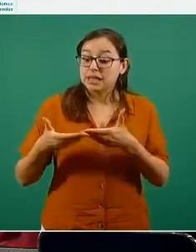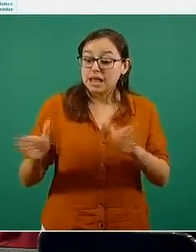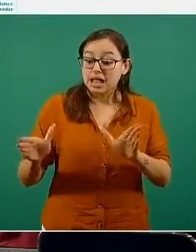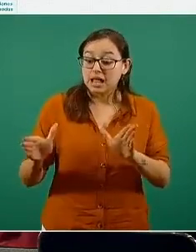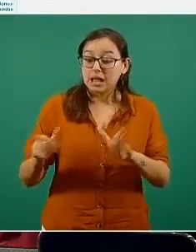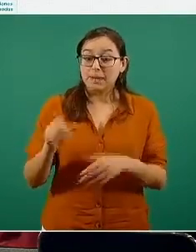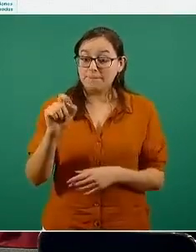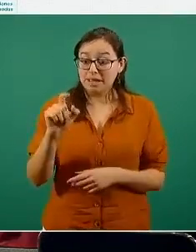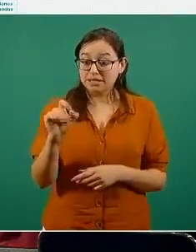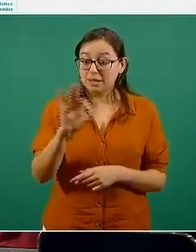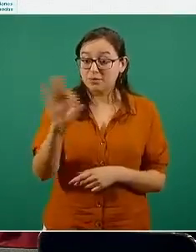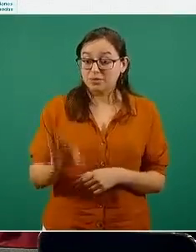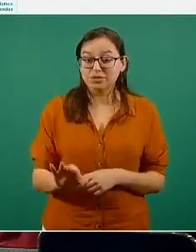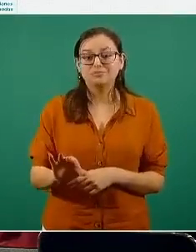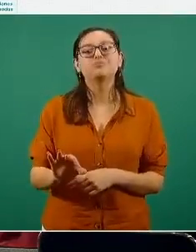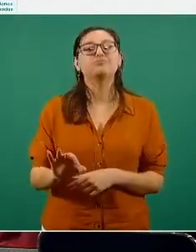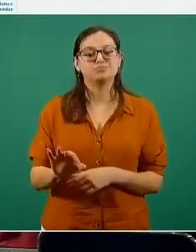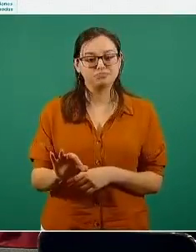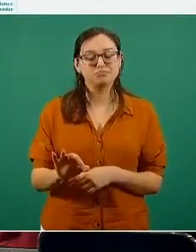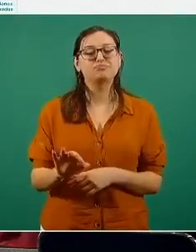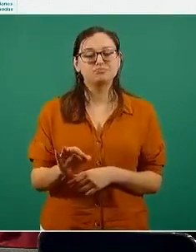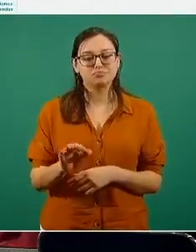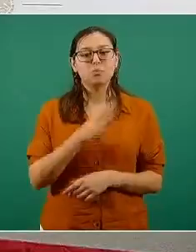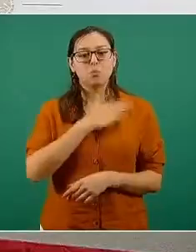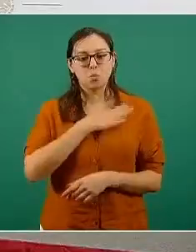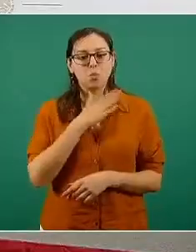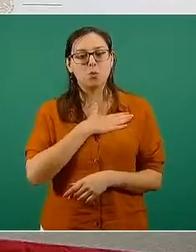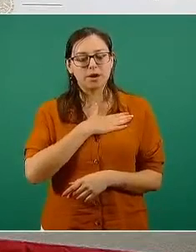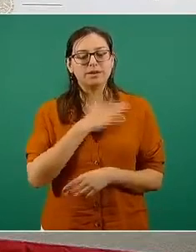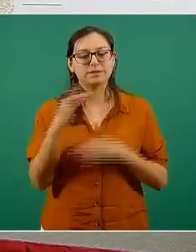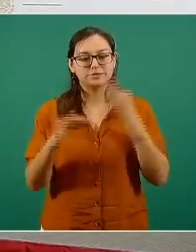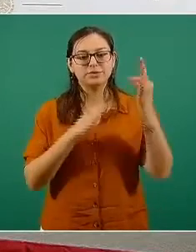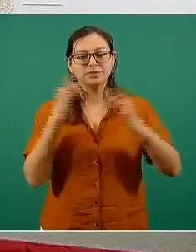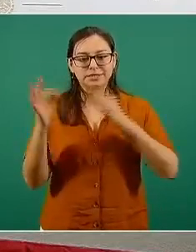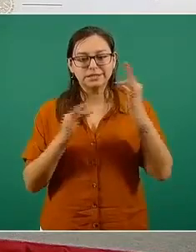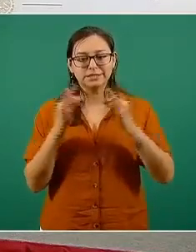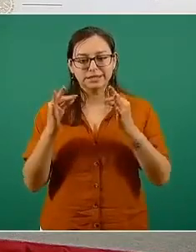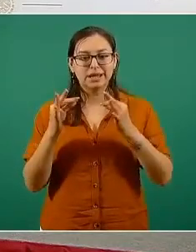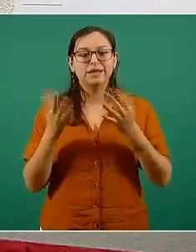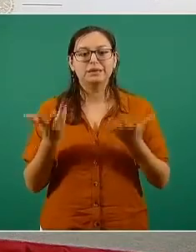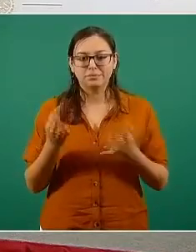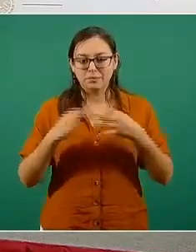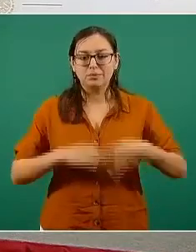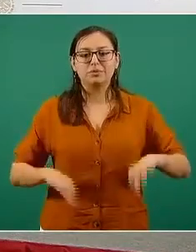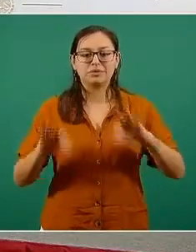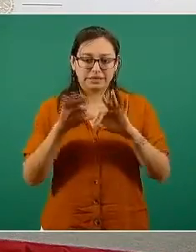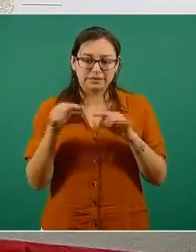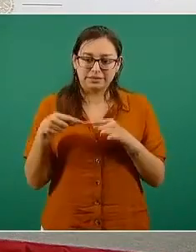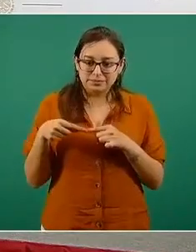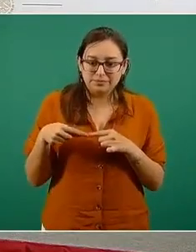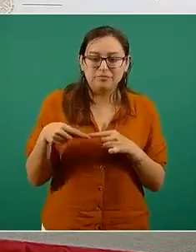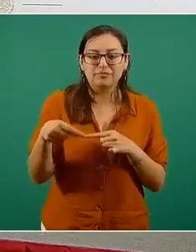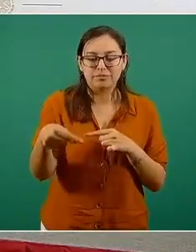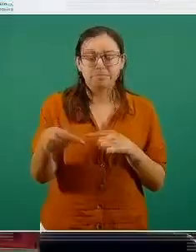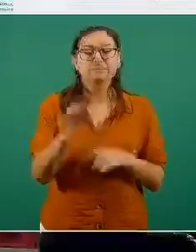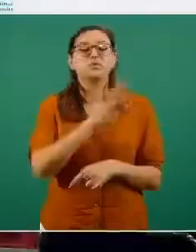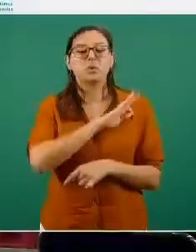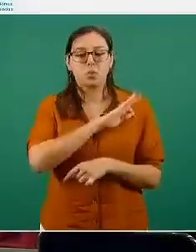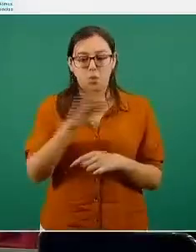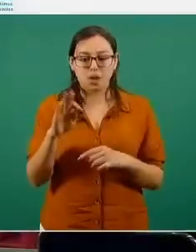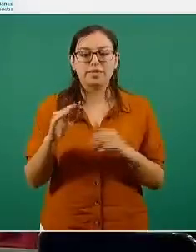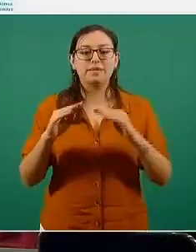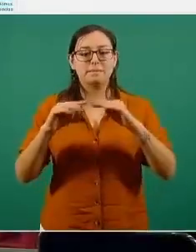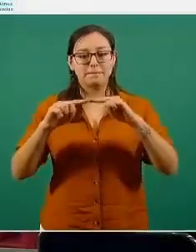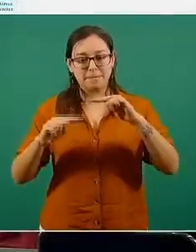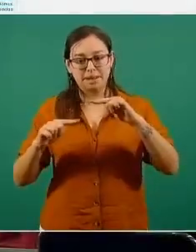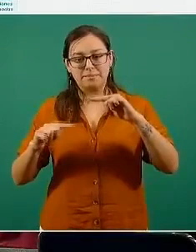abrimos es un descenso importante, lo que nos alienta a pensar que este descenso es posible que vaya